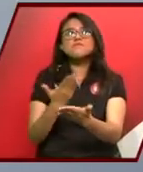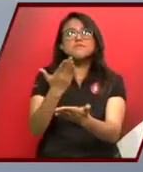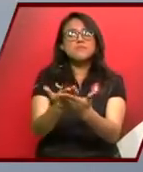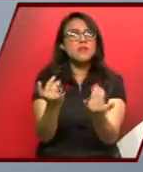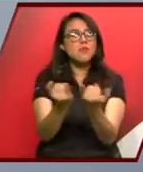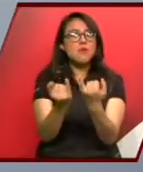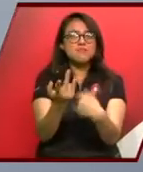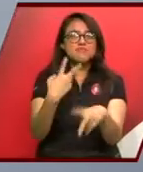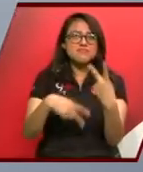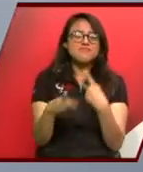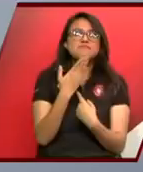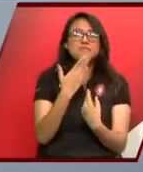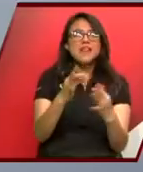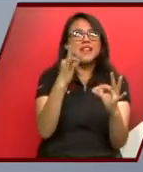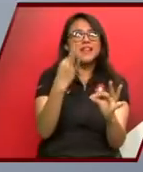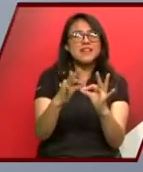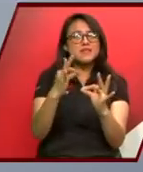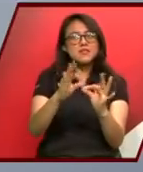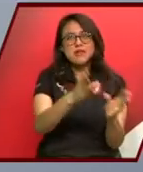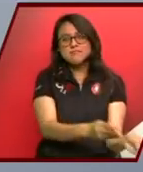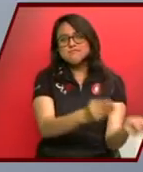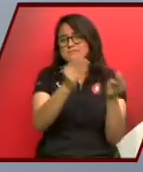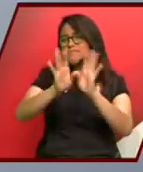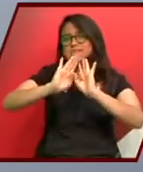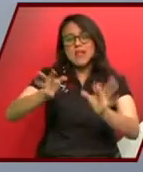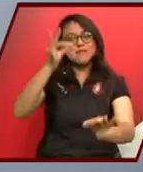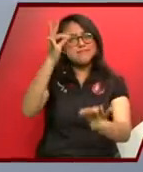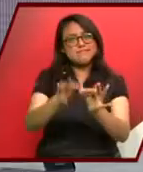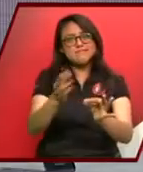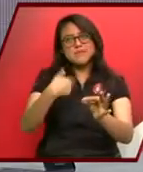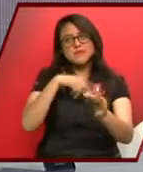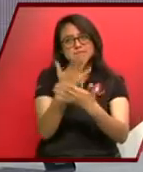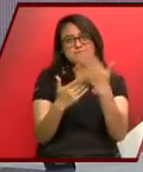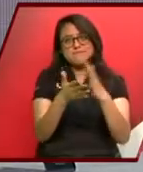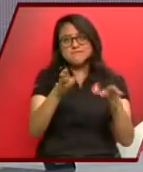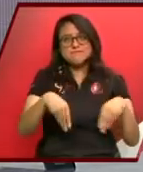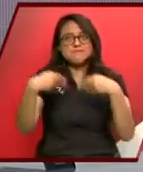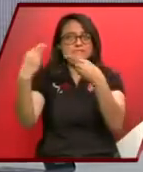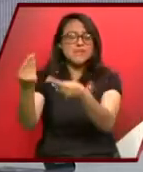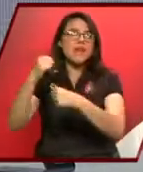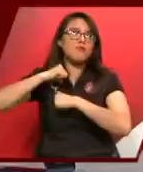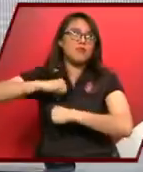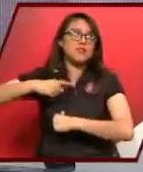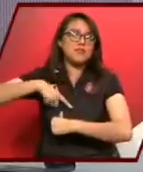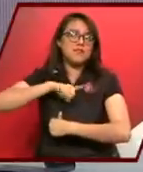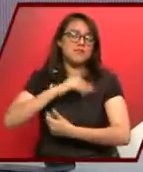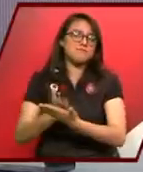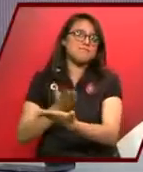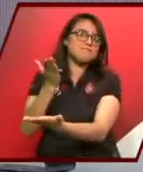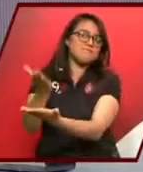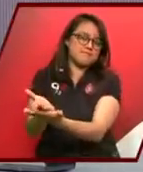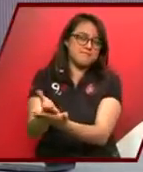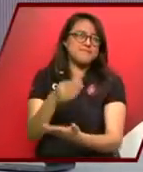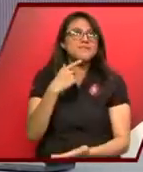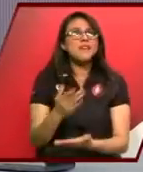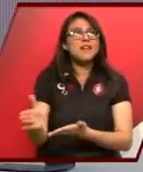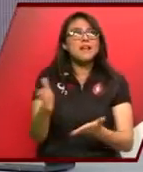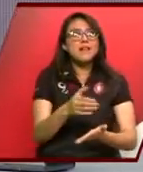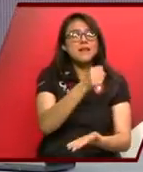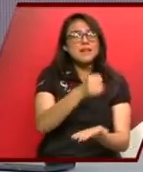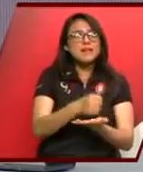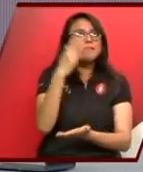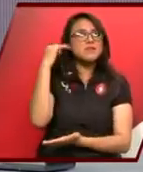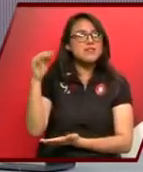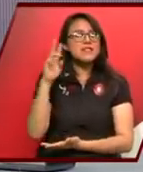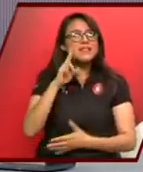y la réplica también. Listo, carpetazo para nosotros. La autoridad es la que no puede dar un carpetazo, tiene que dar atención a lo mismo. Vamos a quien corresponde a Michoacán, las